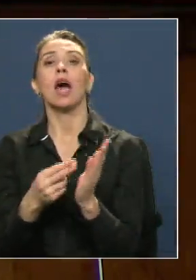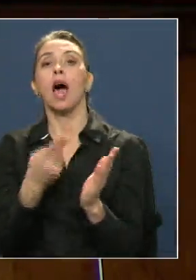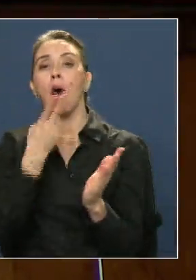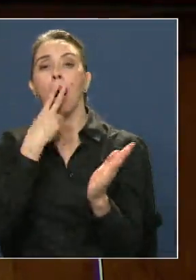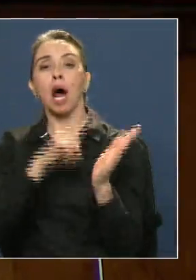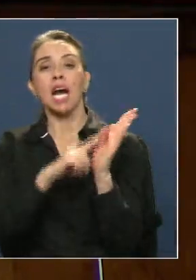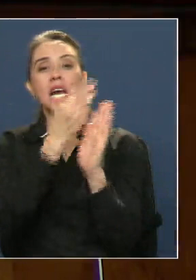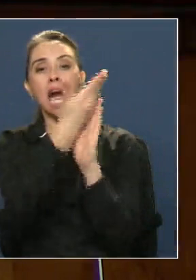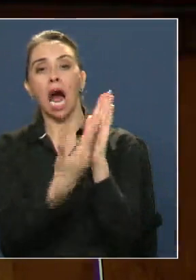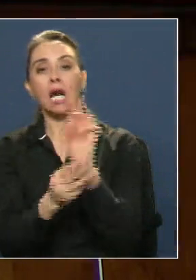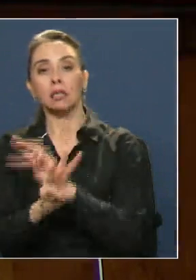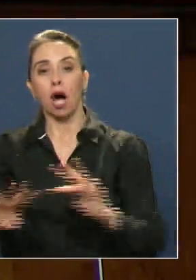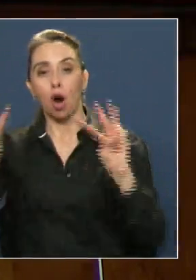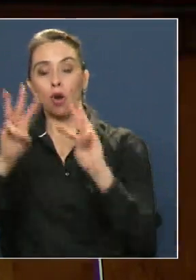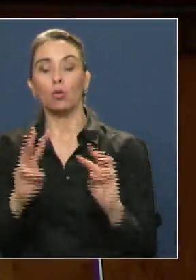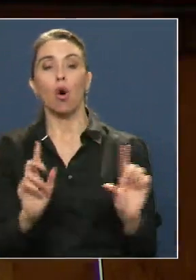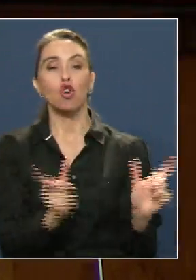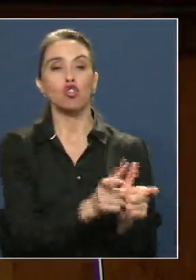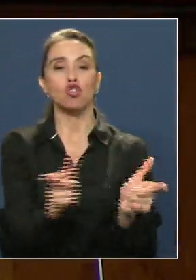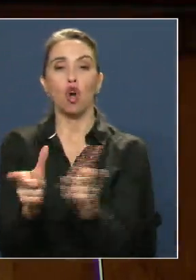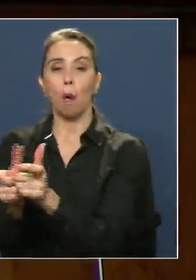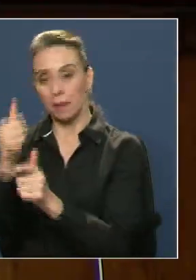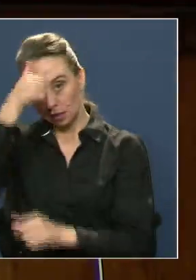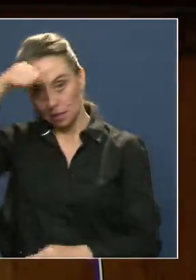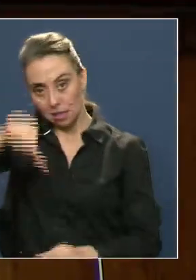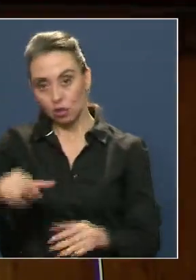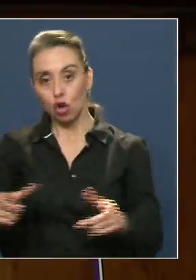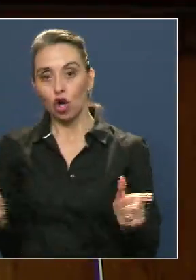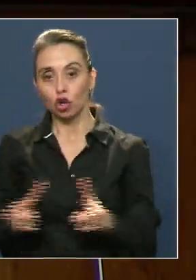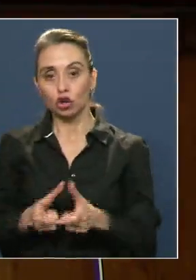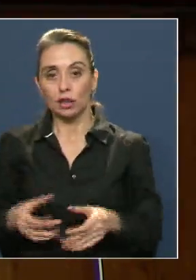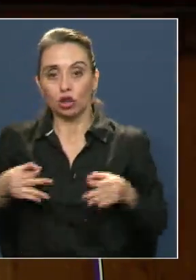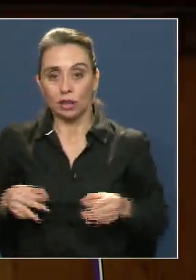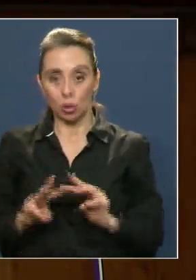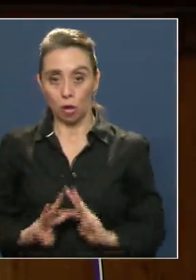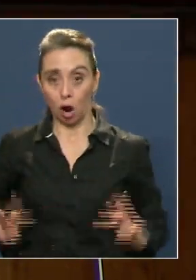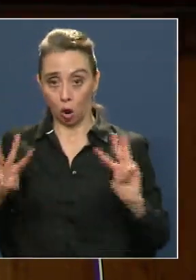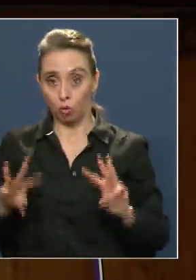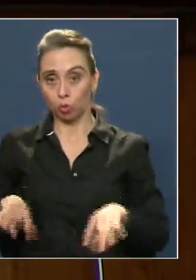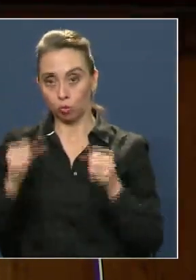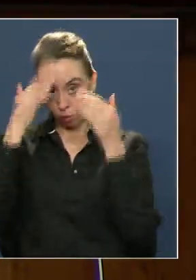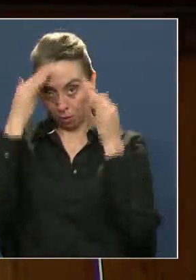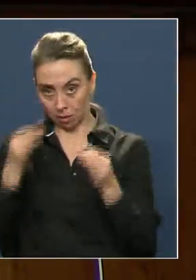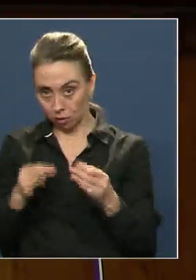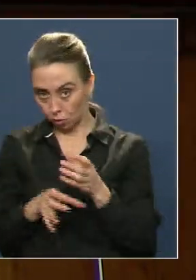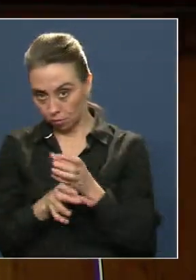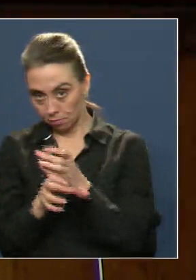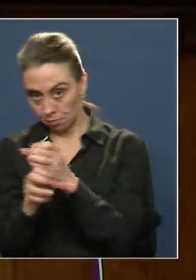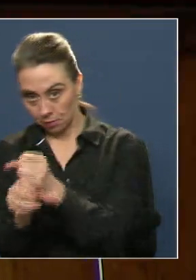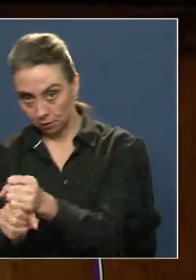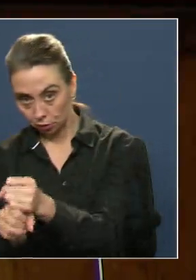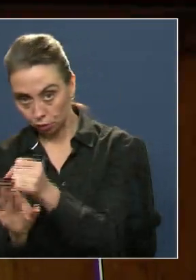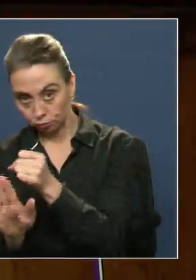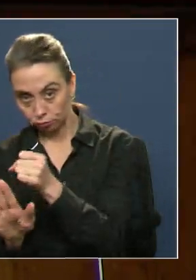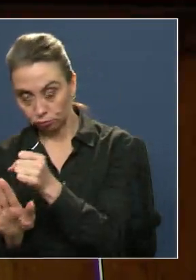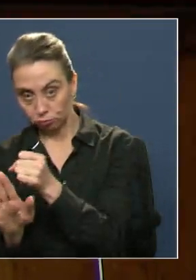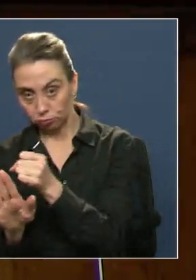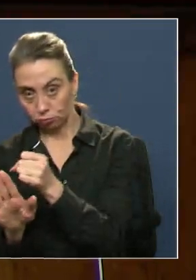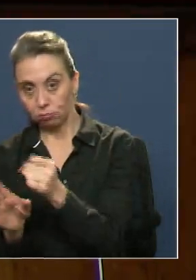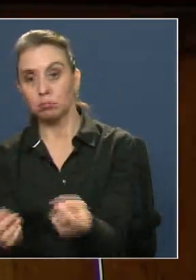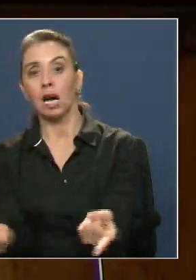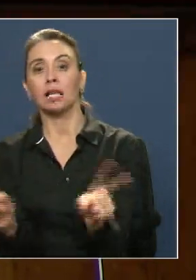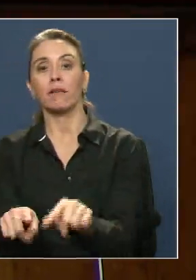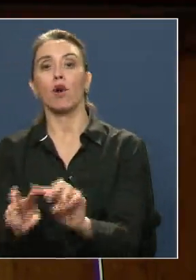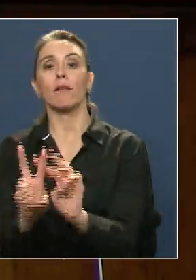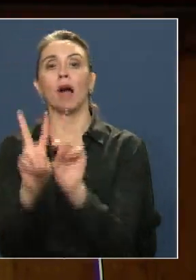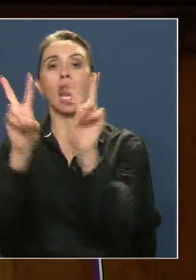Unidas, los comités de sanciones del Consejo de Seguridad podrán adoptar medidas coercitivas para mantener o reestablecer